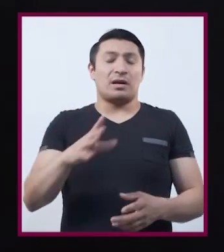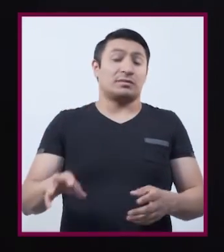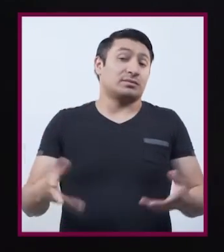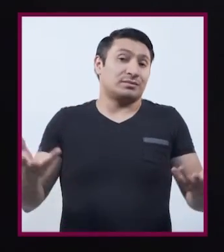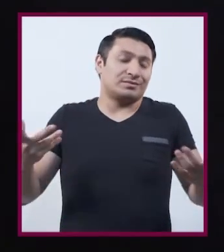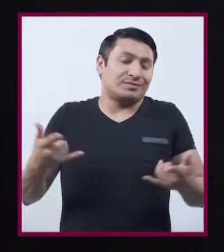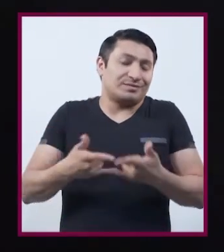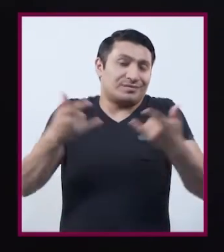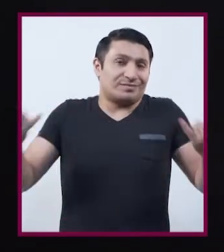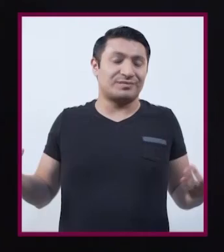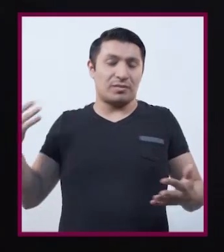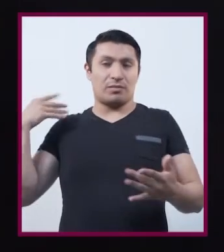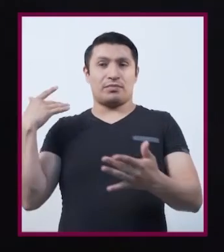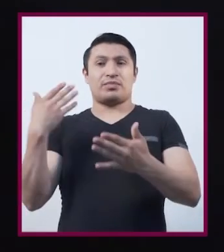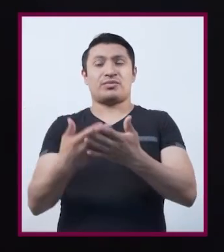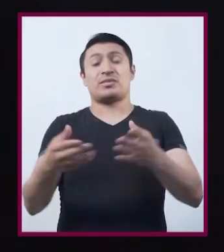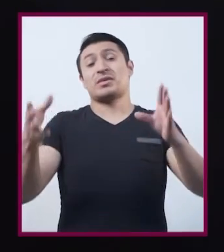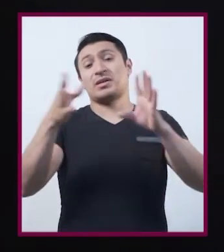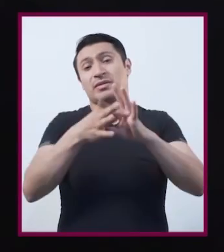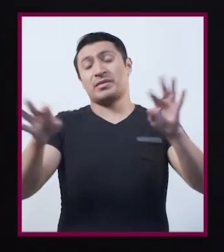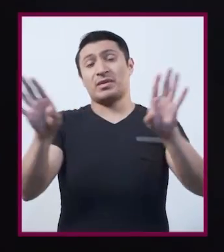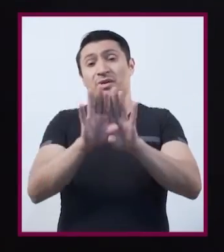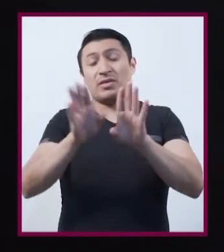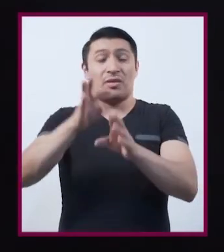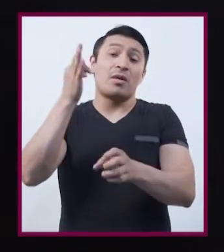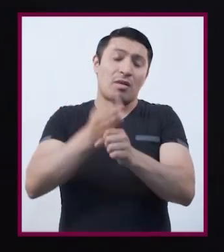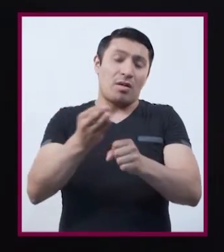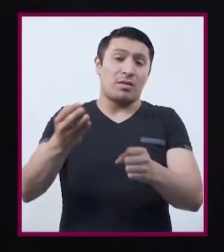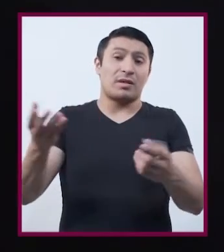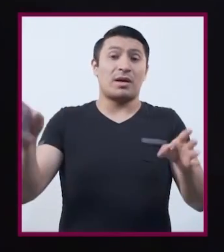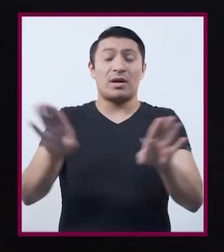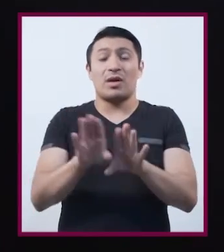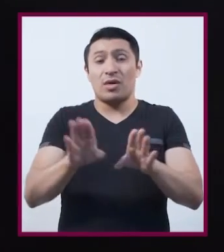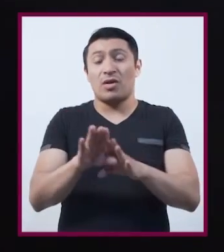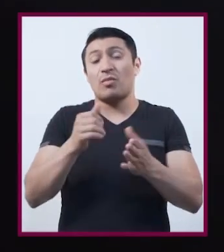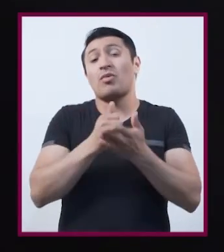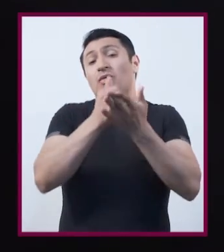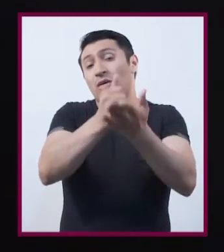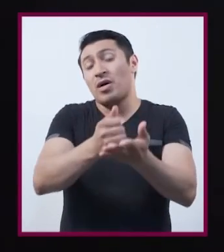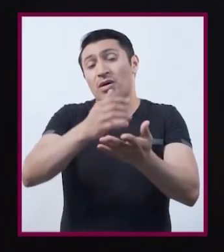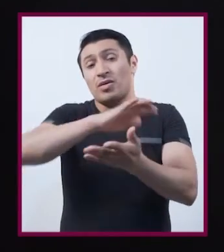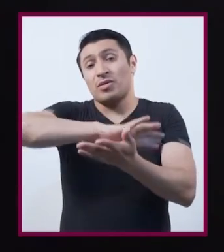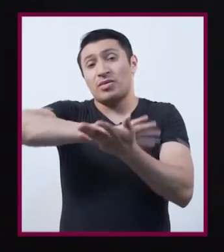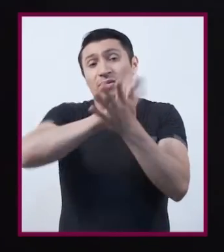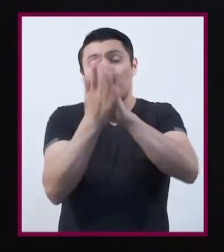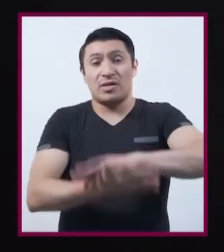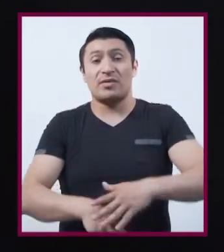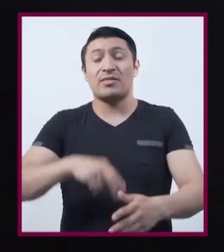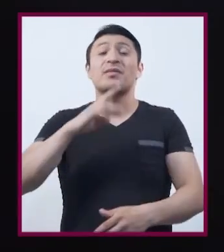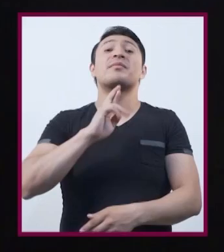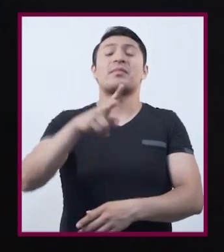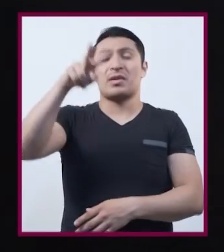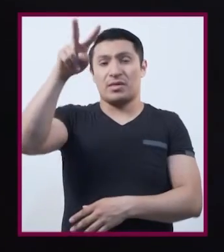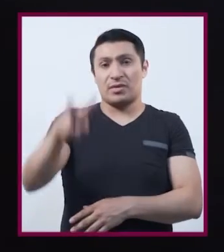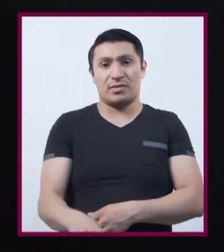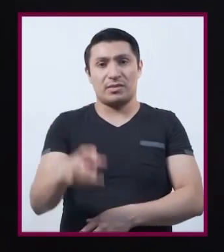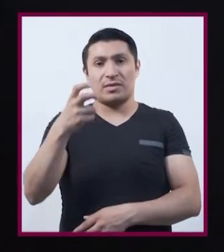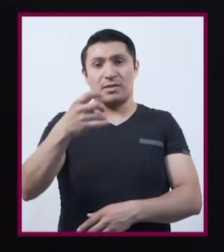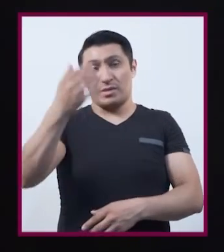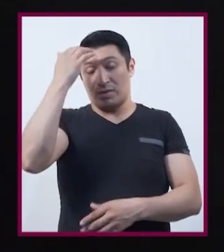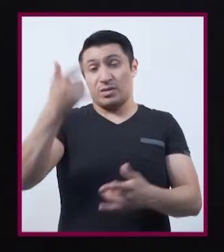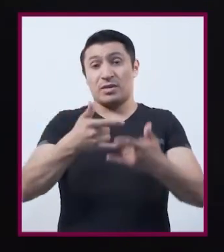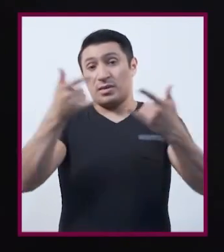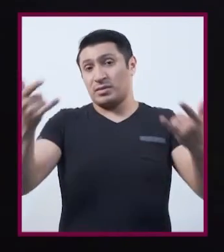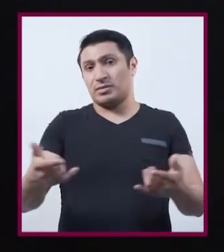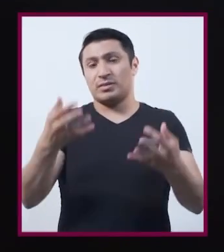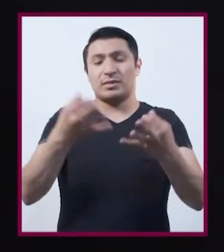de procesos históricos que nos explican dónde estamos parados y qué podemos hacer para mejorar la realidad. Después de todo,